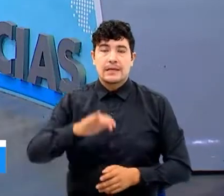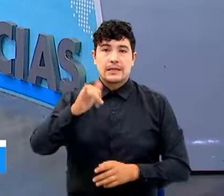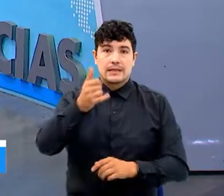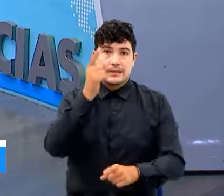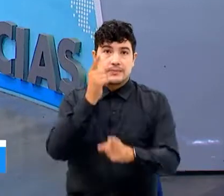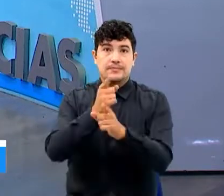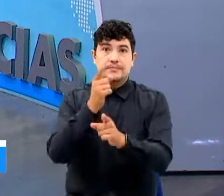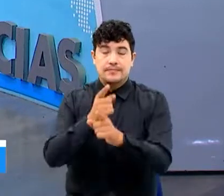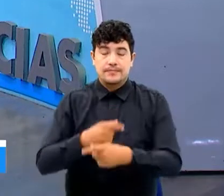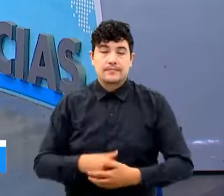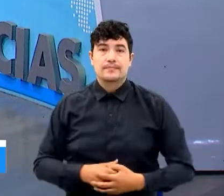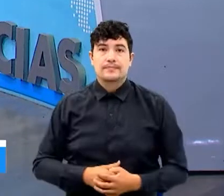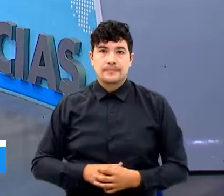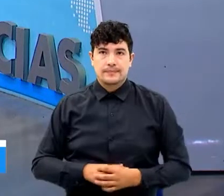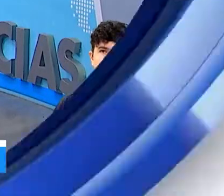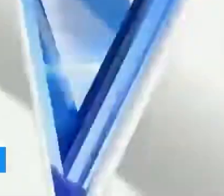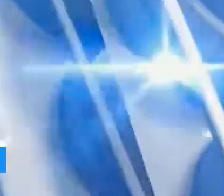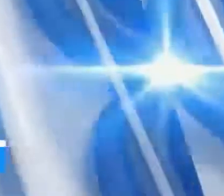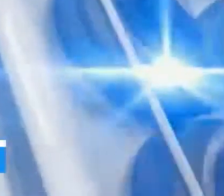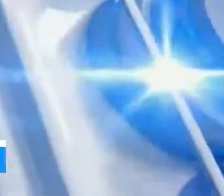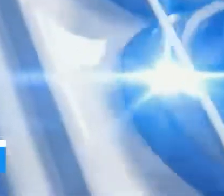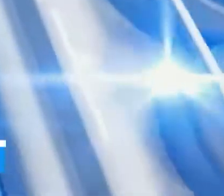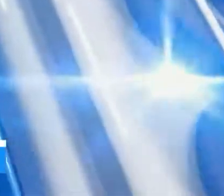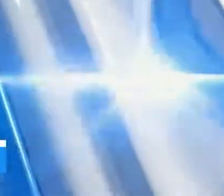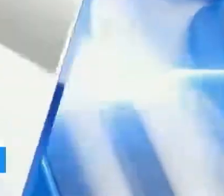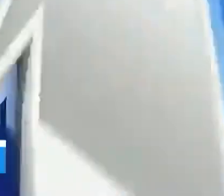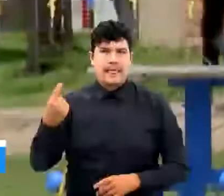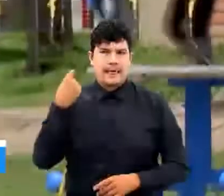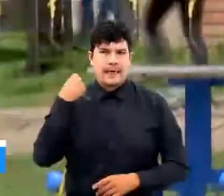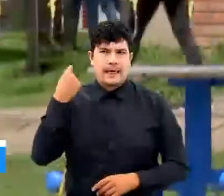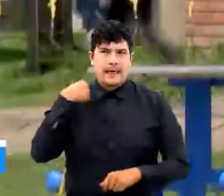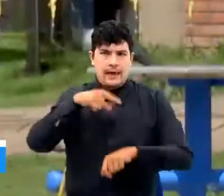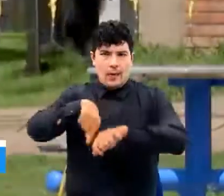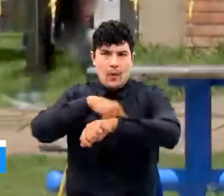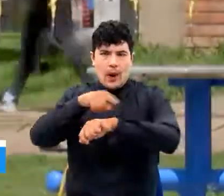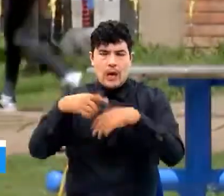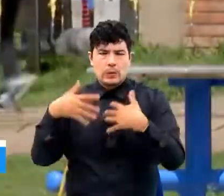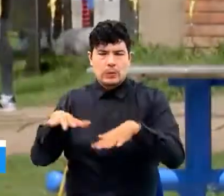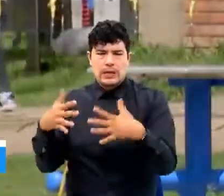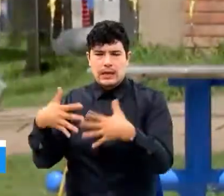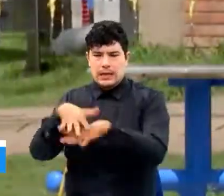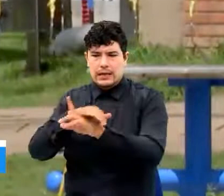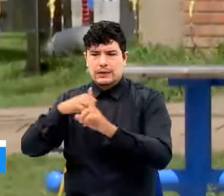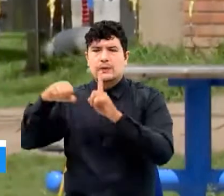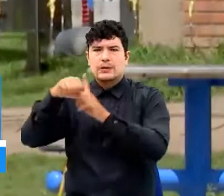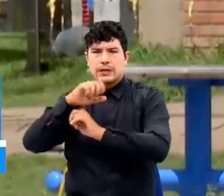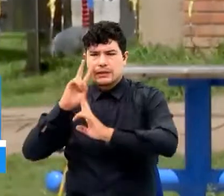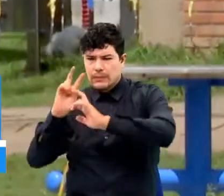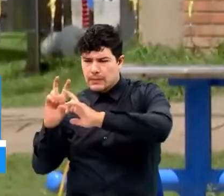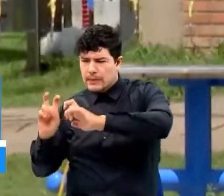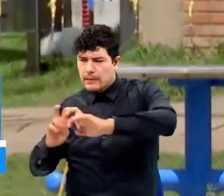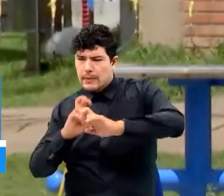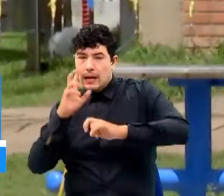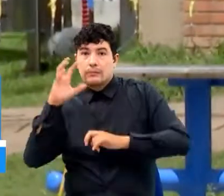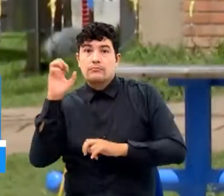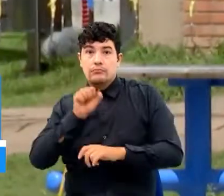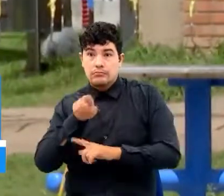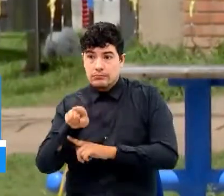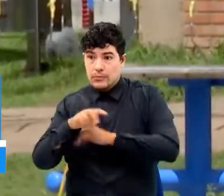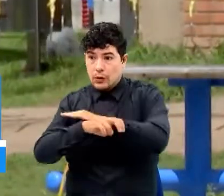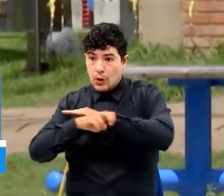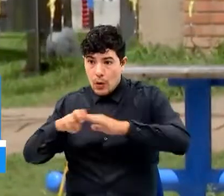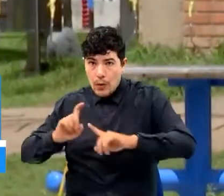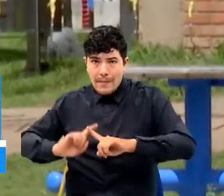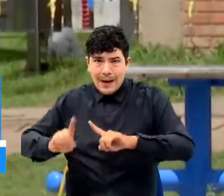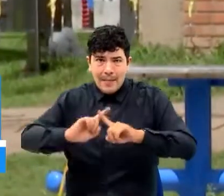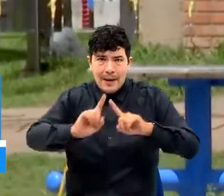Efectivamente, y es que en las últimas horas se han reportado a través de las redes sociales diferentes videos que informan sobre los hurtos que se vienen cometiendo por parte